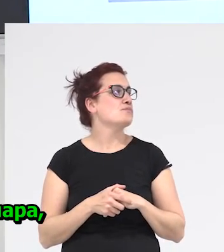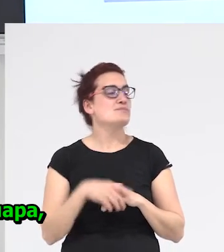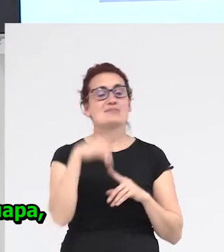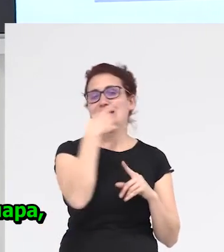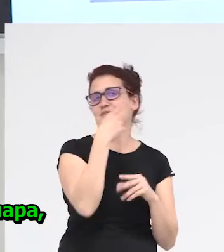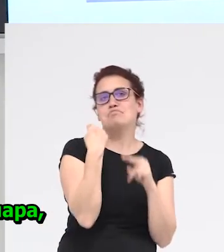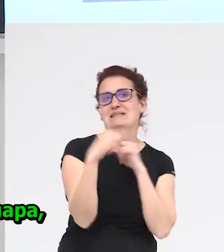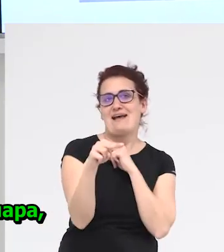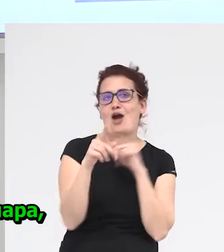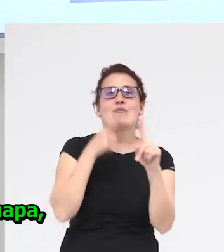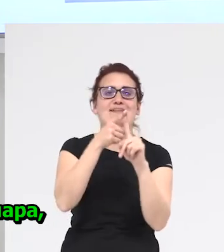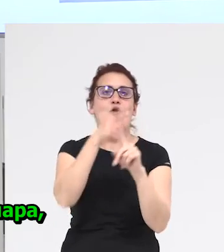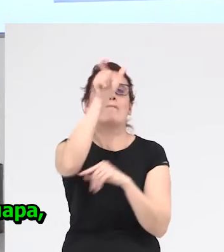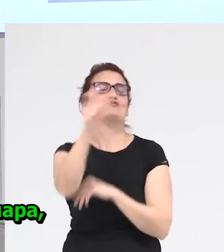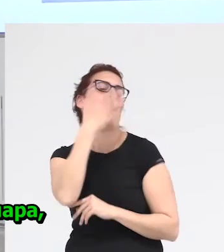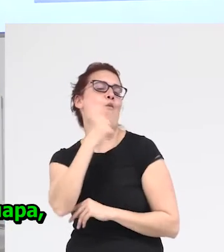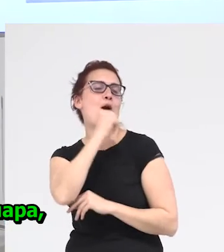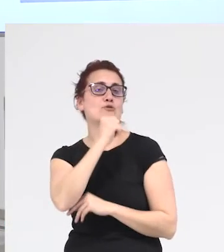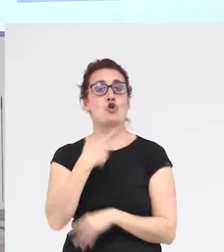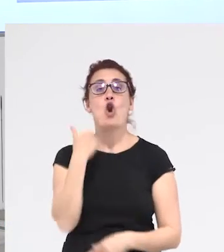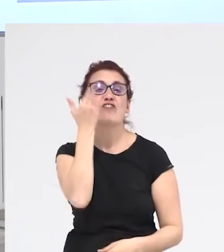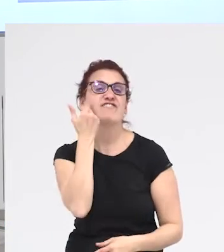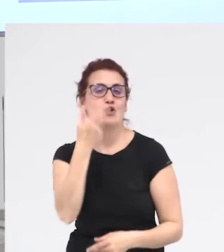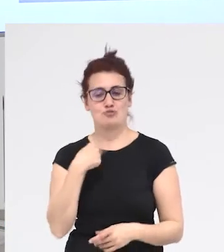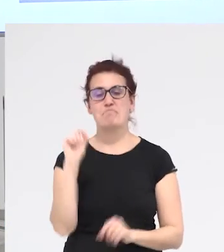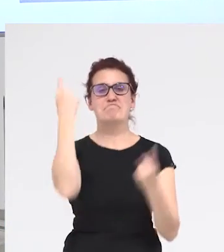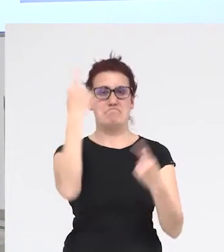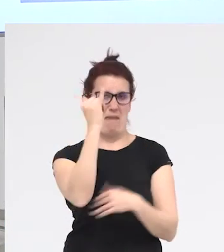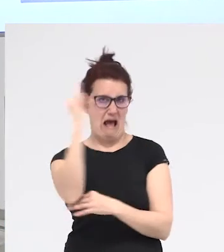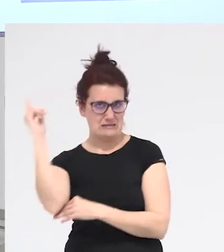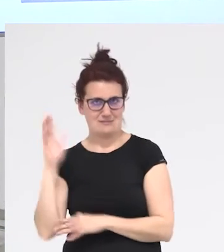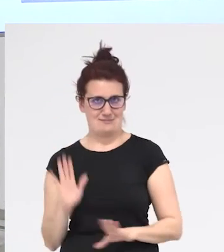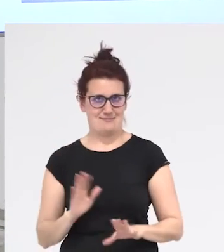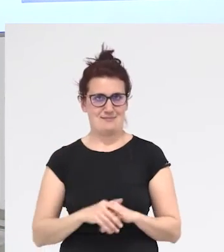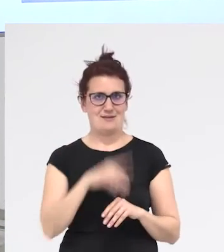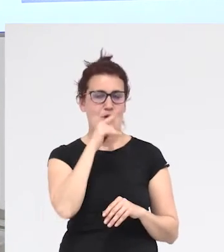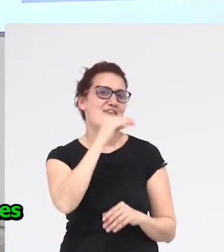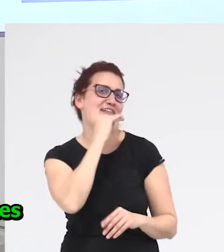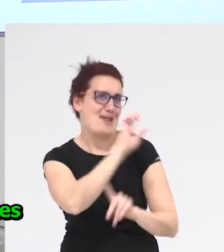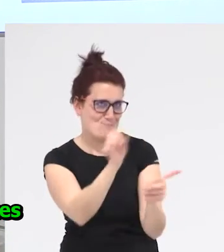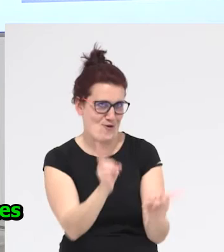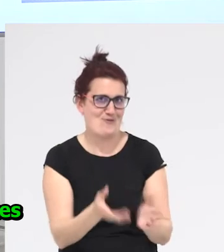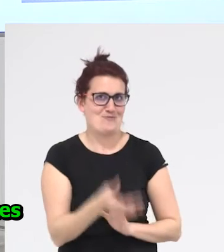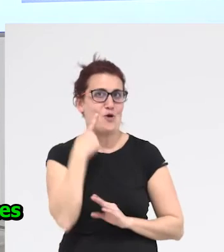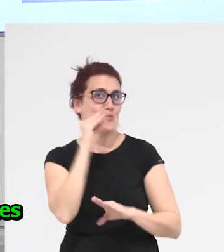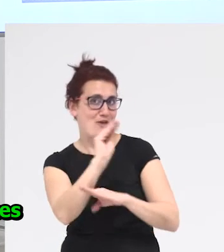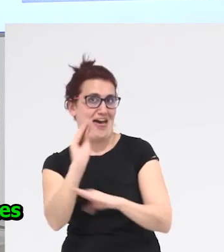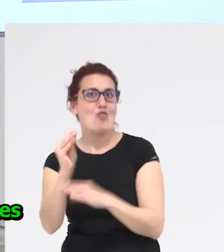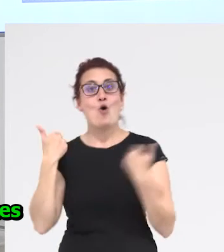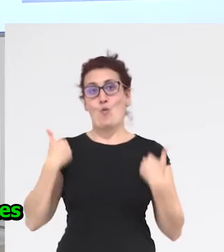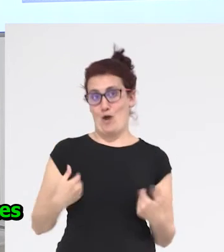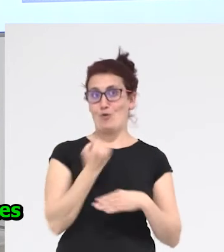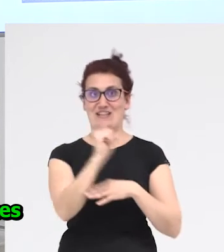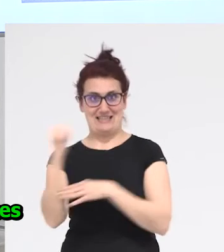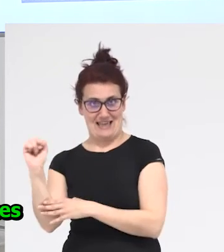es un mensaje para la gente guapa, los feos somos más, procuren no hacernos enfadar, o sea, cuidado, ¿no? O sea, cuidado con esos cuerpos